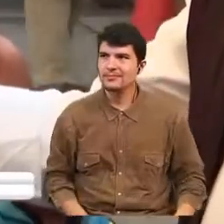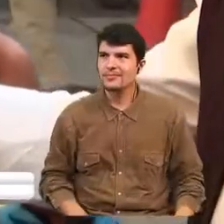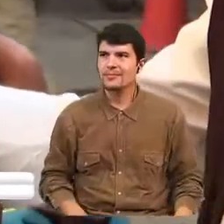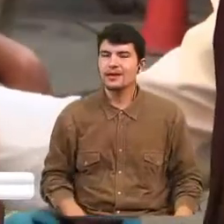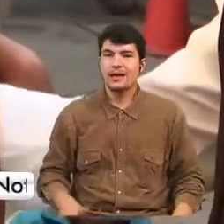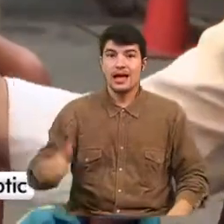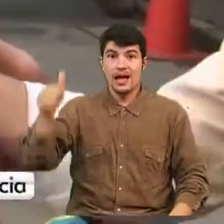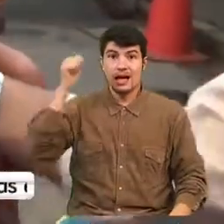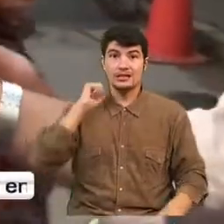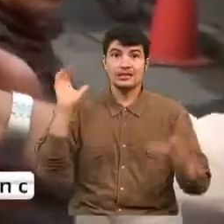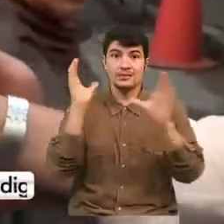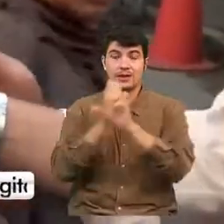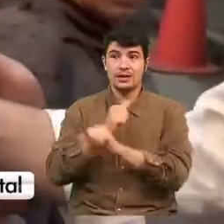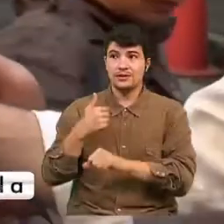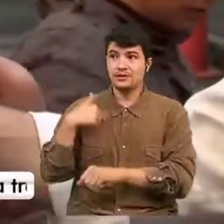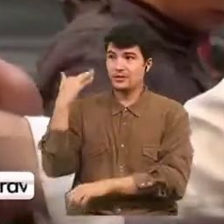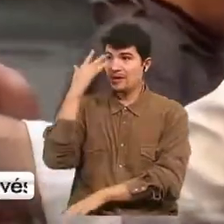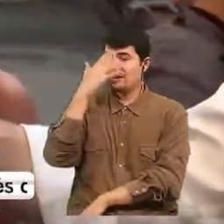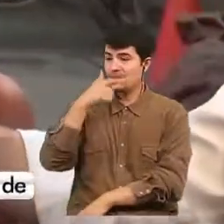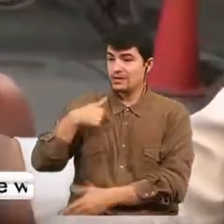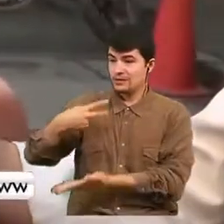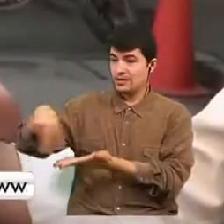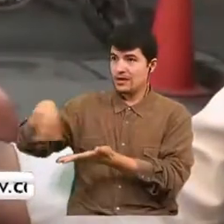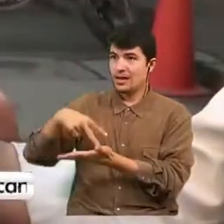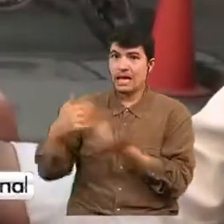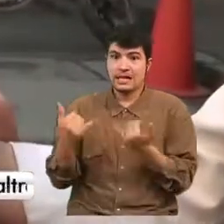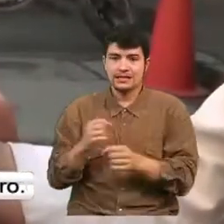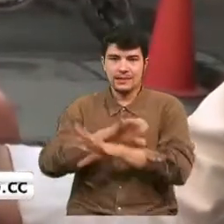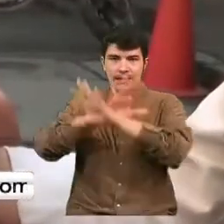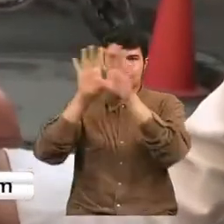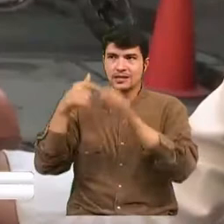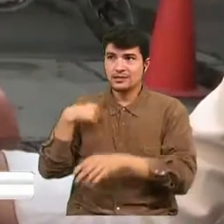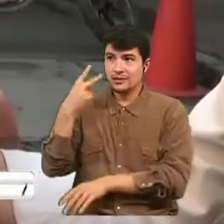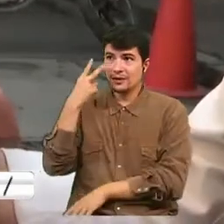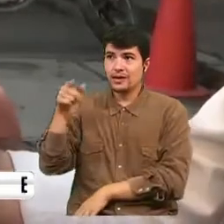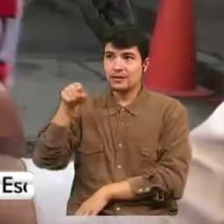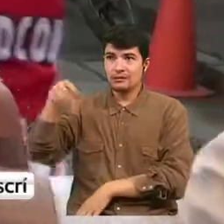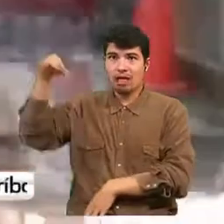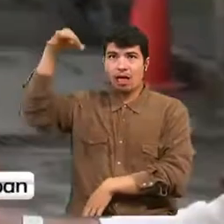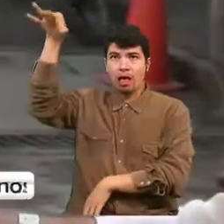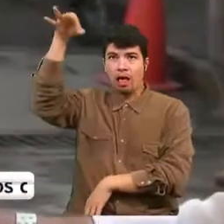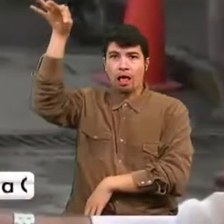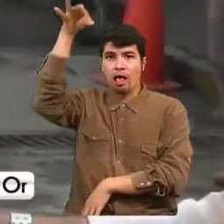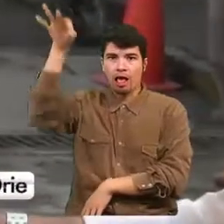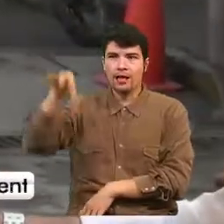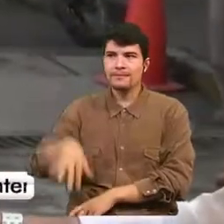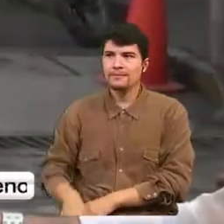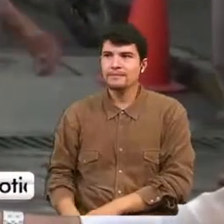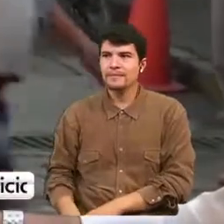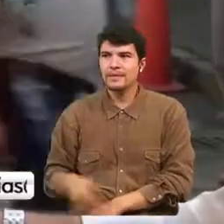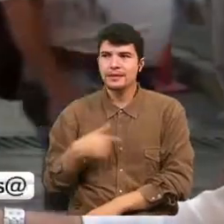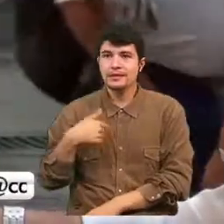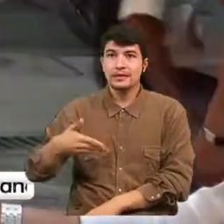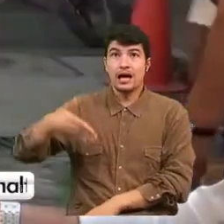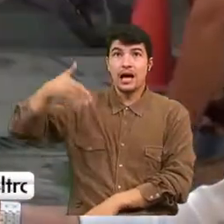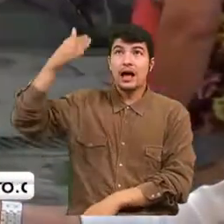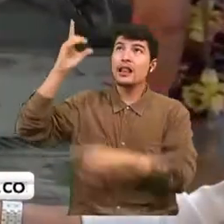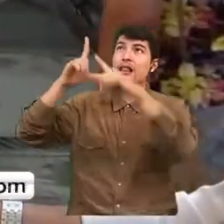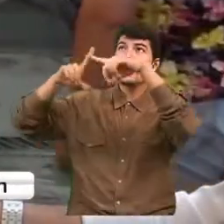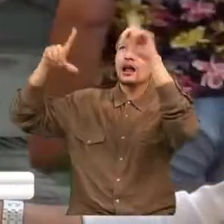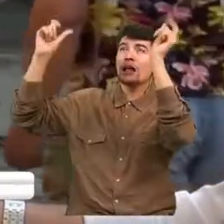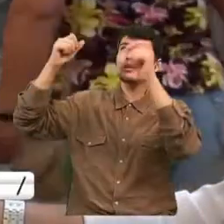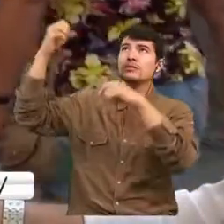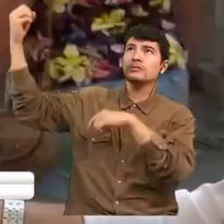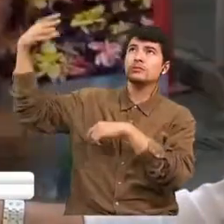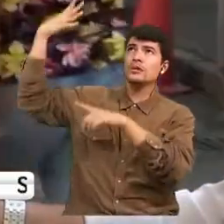Anoche me enamoré de esta muchacha bailando y esta mañana la vi y era un camisón colgando. Tan alta que va la luna y un